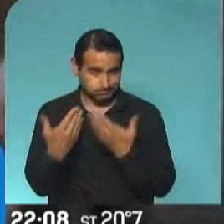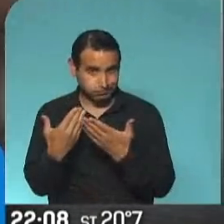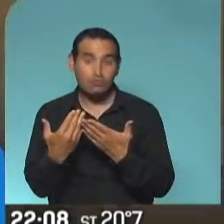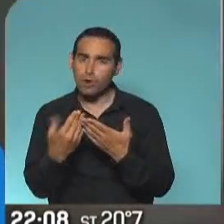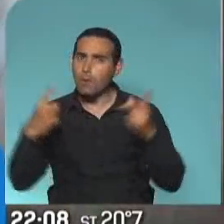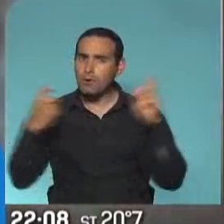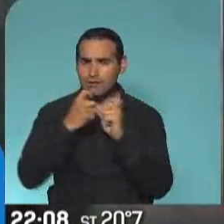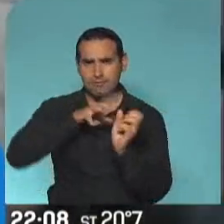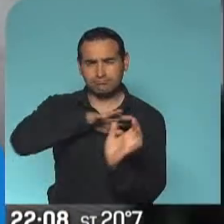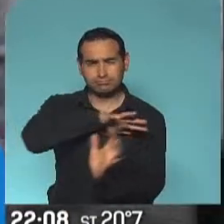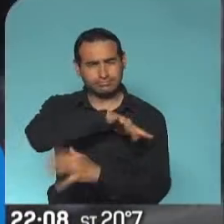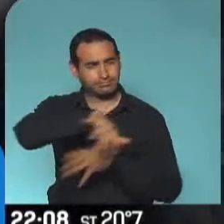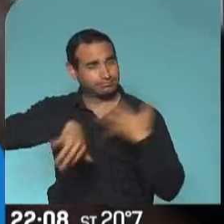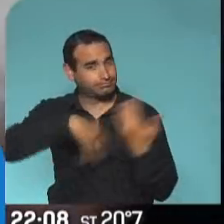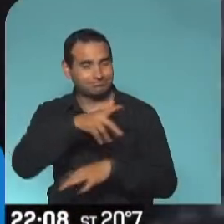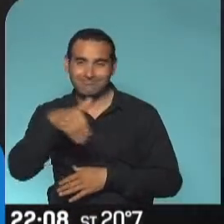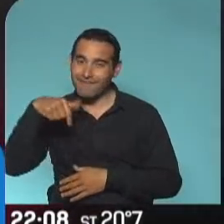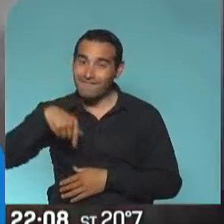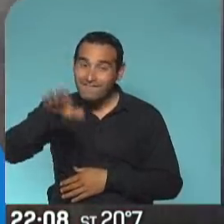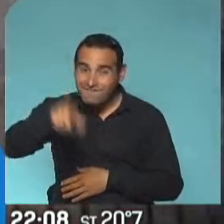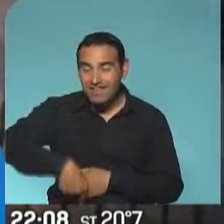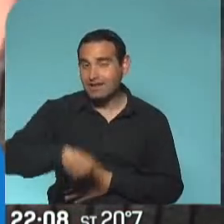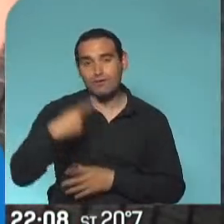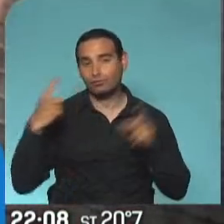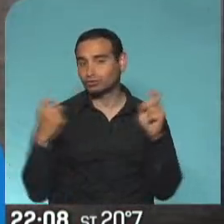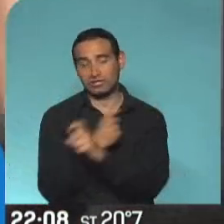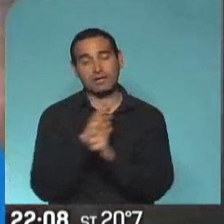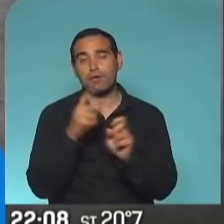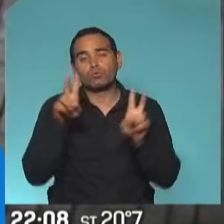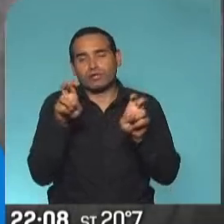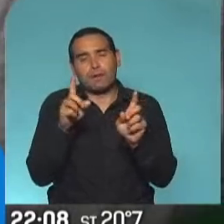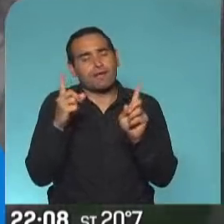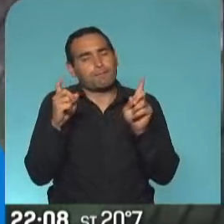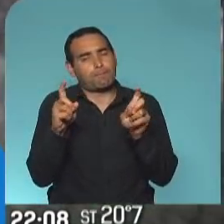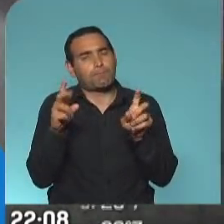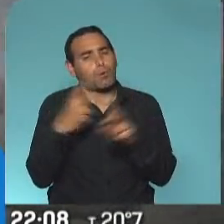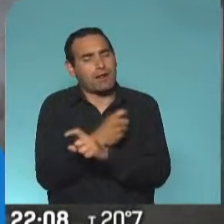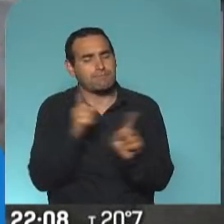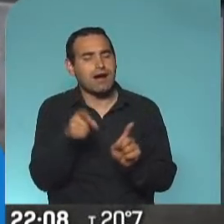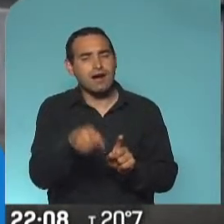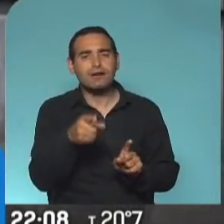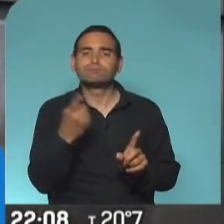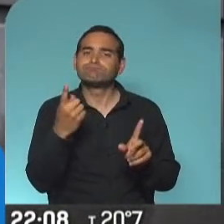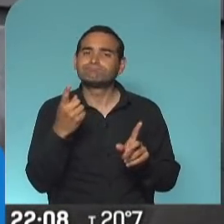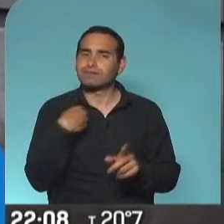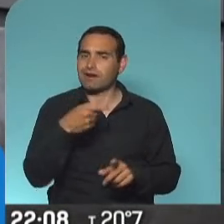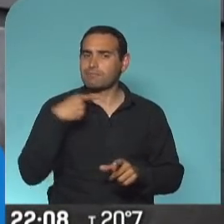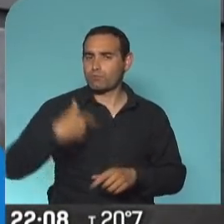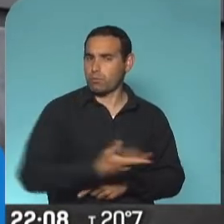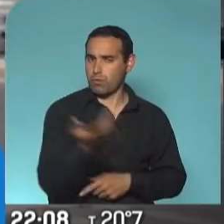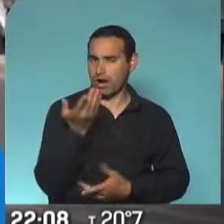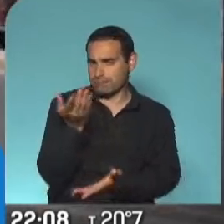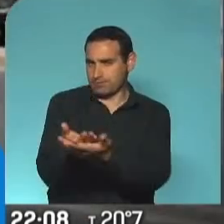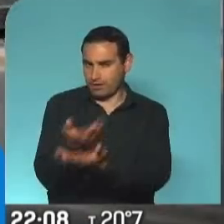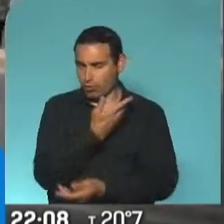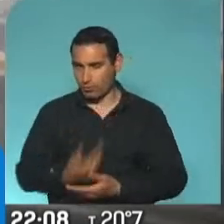está creando el sustrato para instalar un tema siempre crítico y difícil en Chile, que forma parte de las exigencias populares: